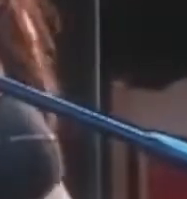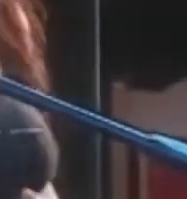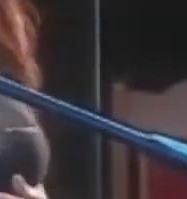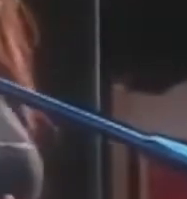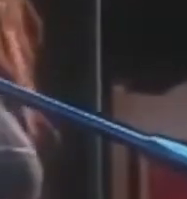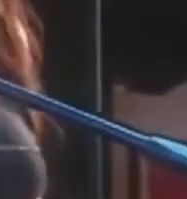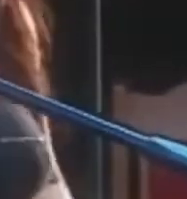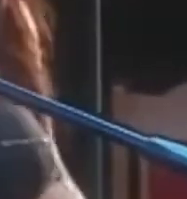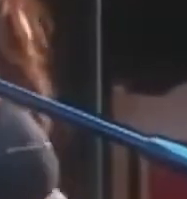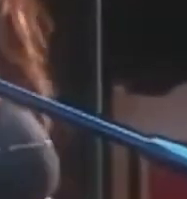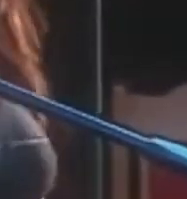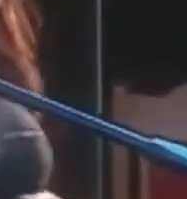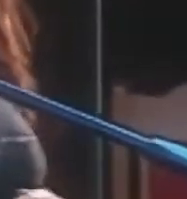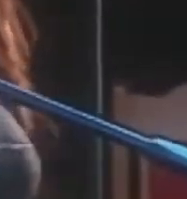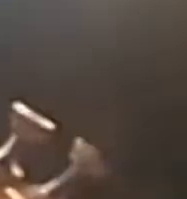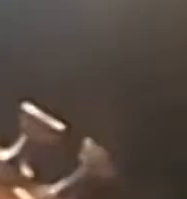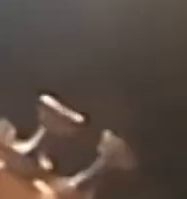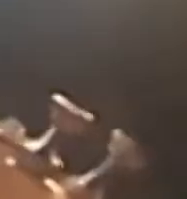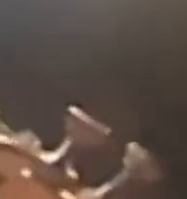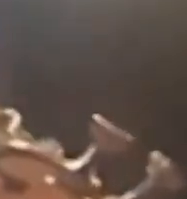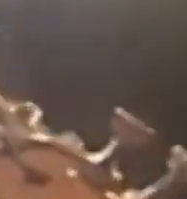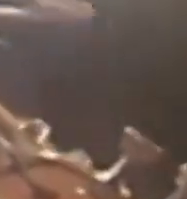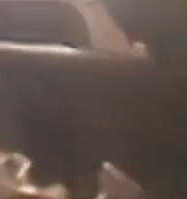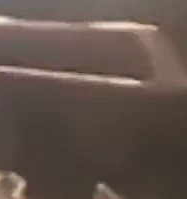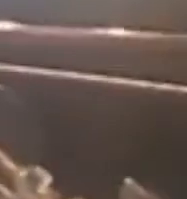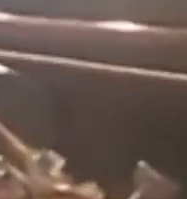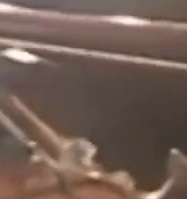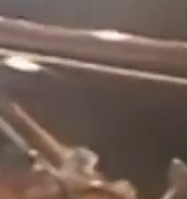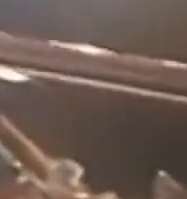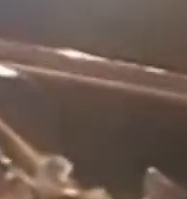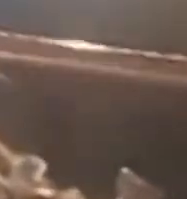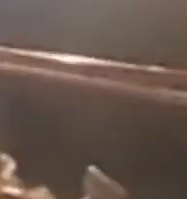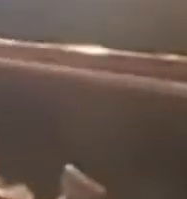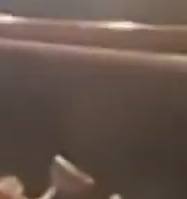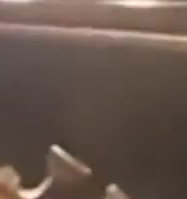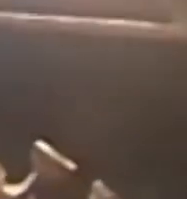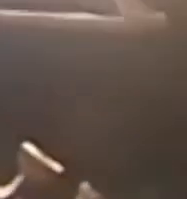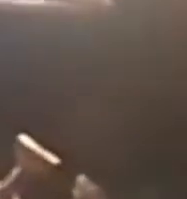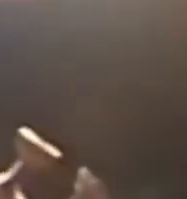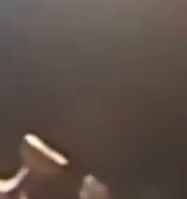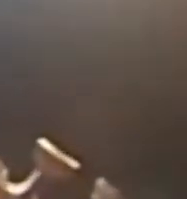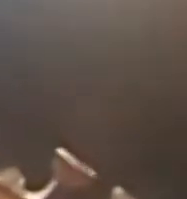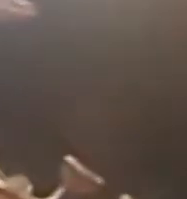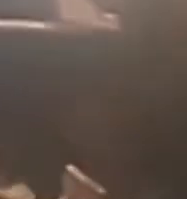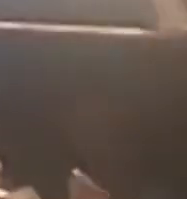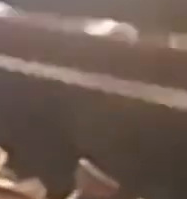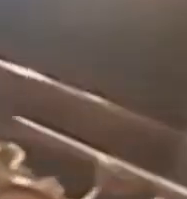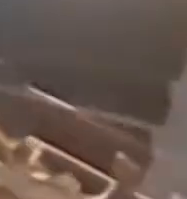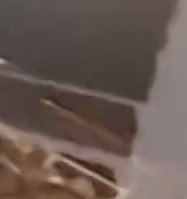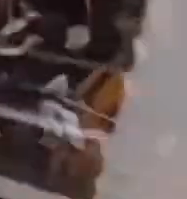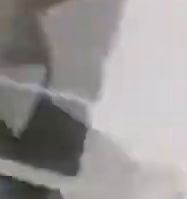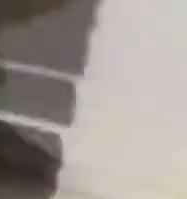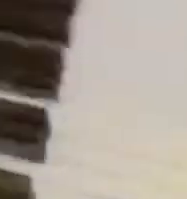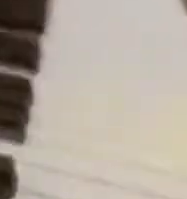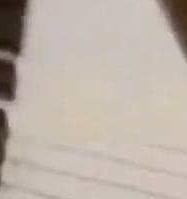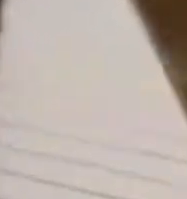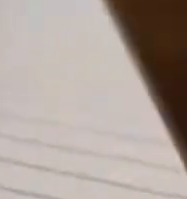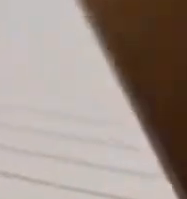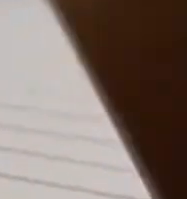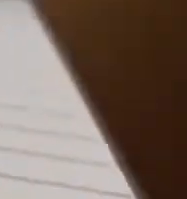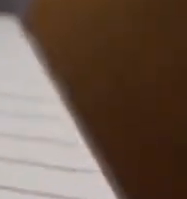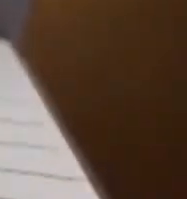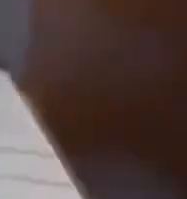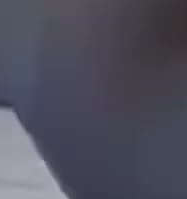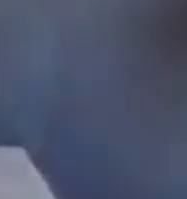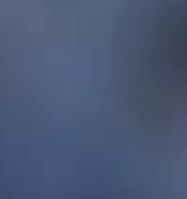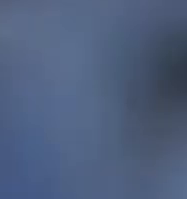simple despierta. Con mi poncho milenario. Altiplano Sinfónico. De